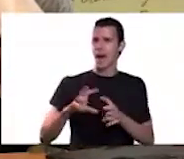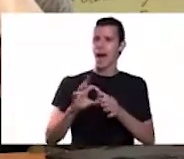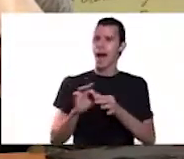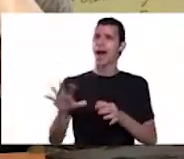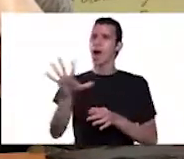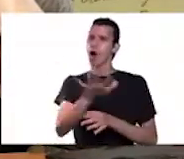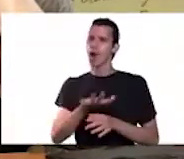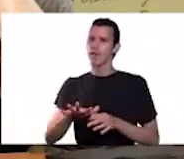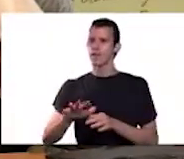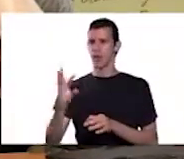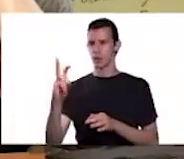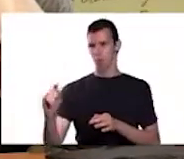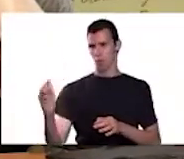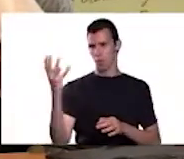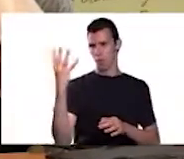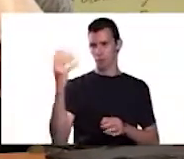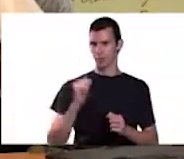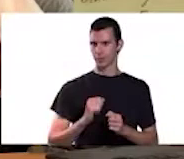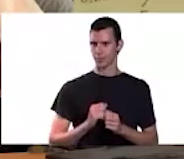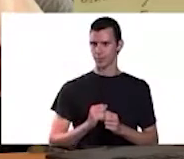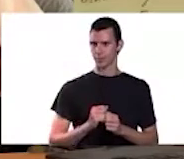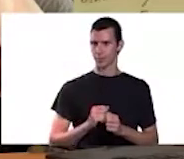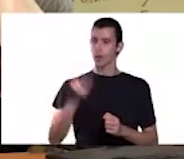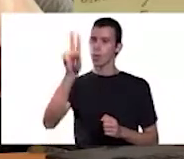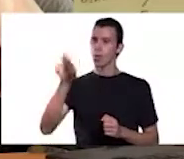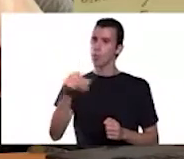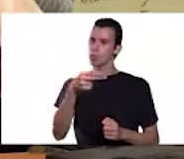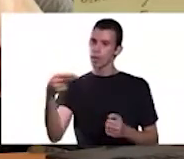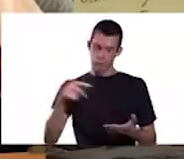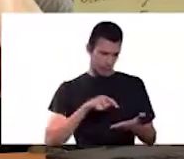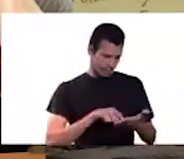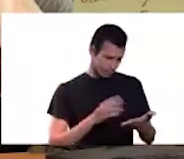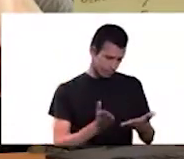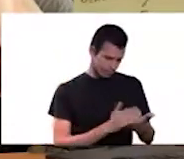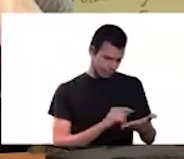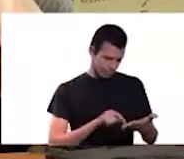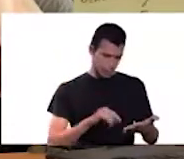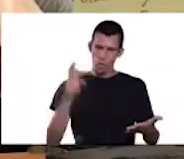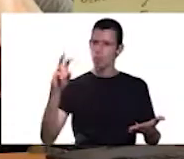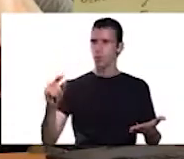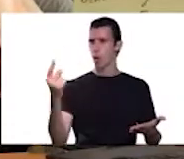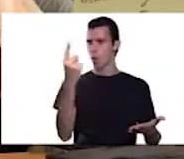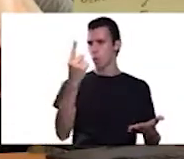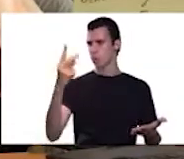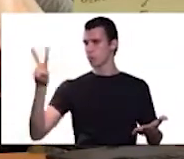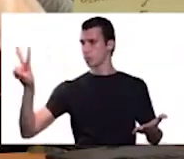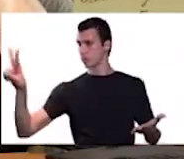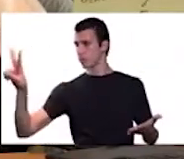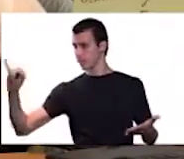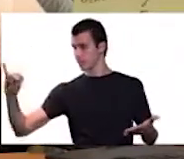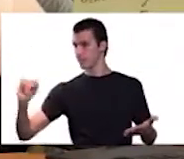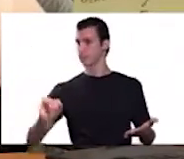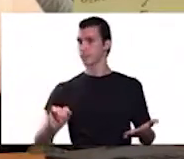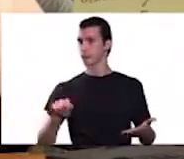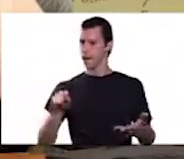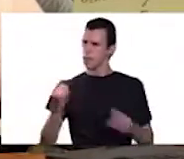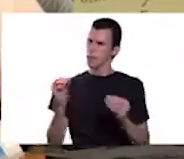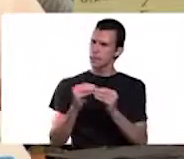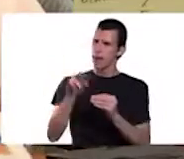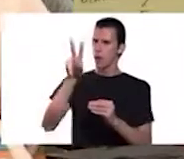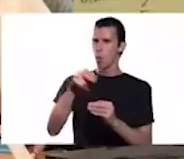que aparece en la página 1 a la 26, que corresponde con las unidades 1 y 2 del semestre. Deben